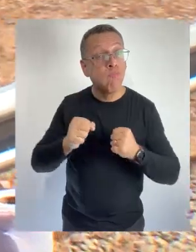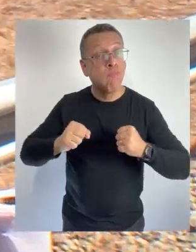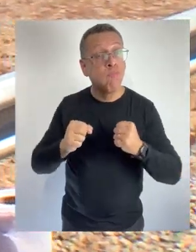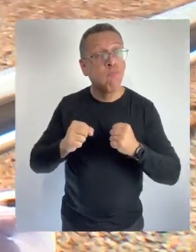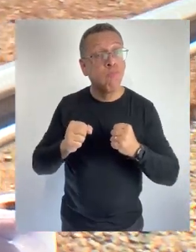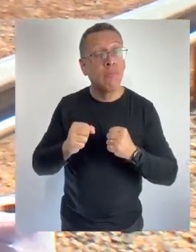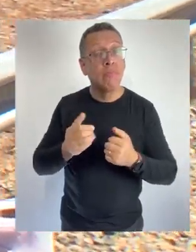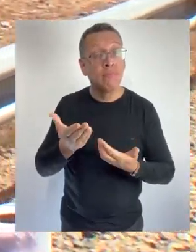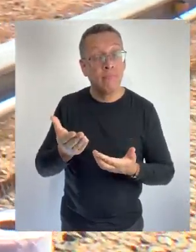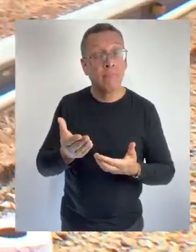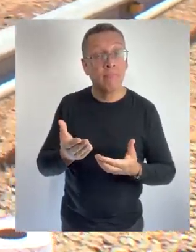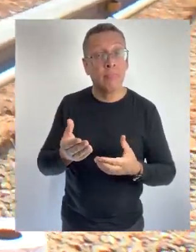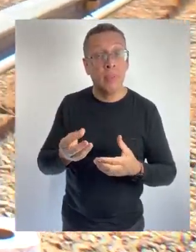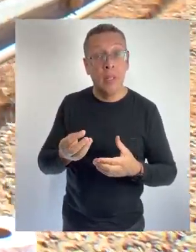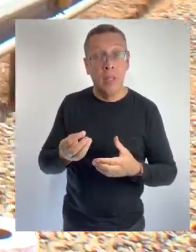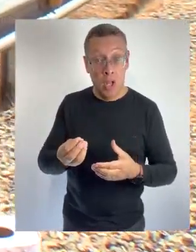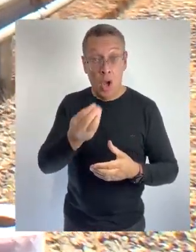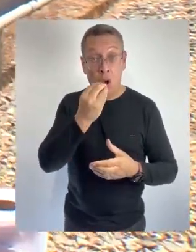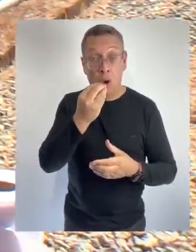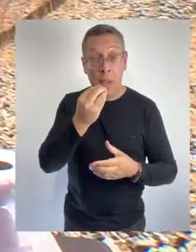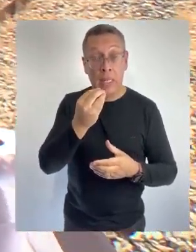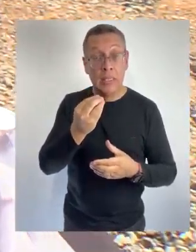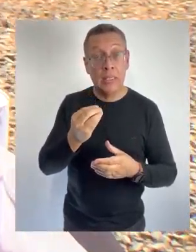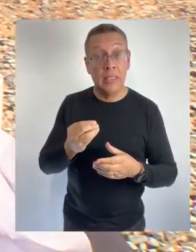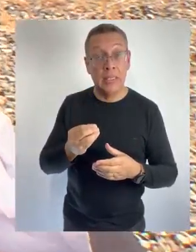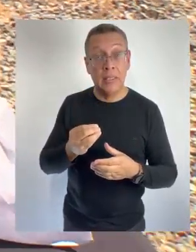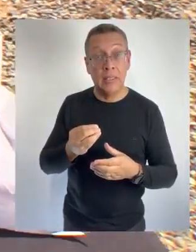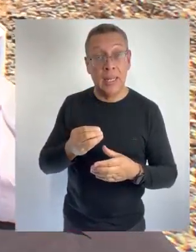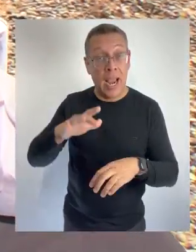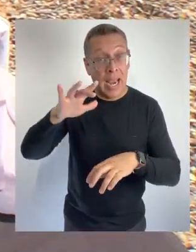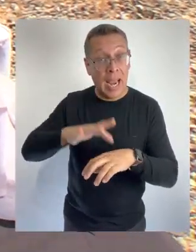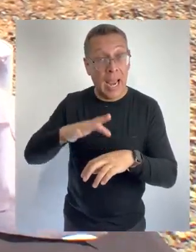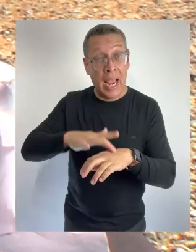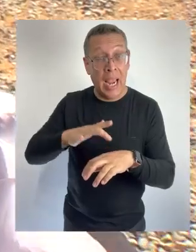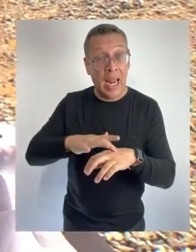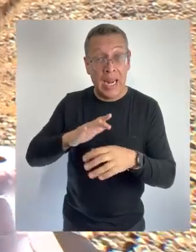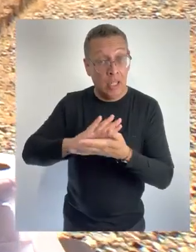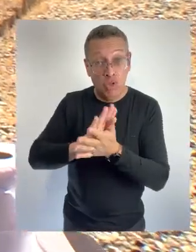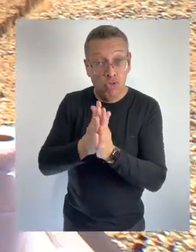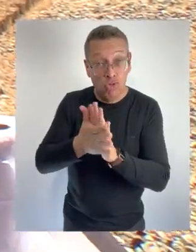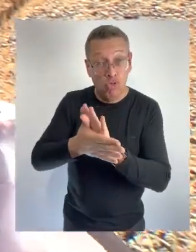bien cocido, sí. ¿Cierto? Porque tiene supuestamente bacterias, ¿no es cierto?